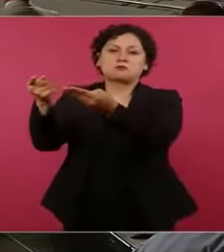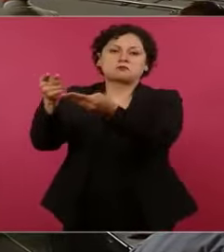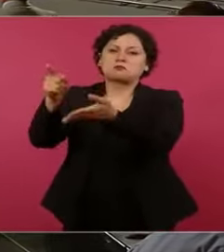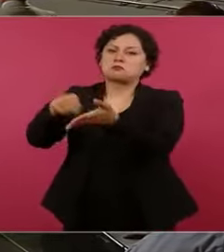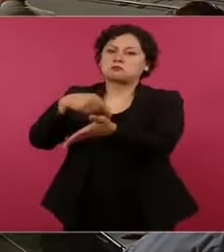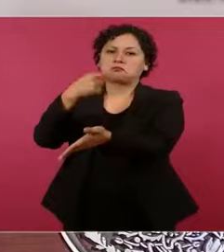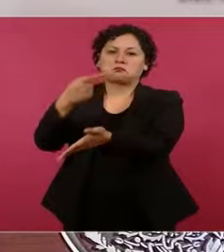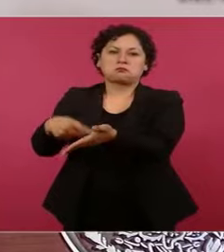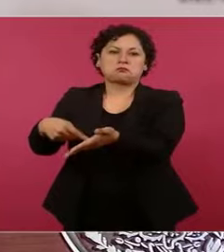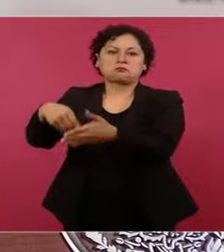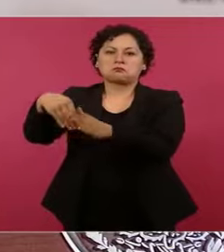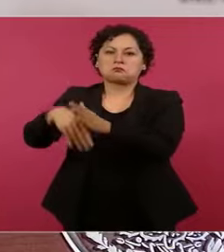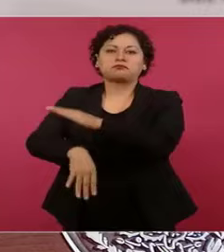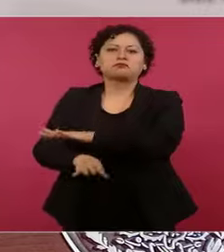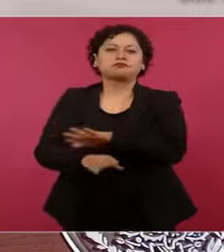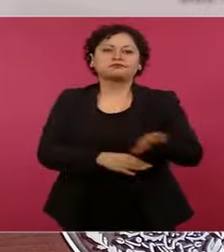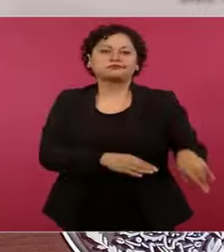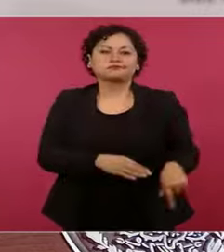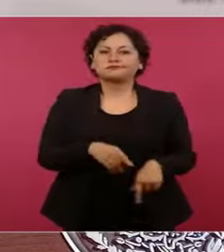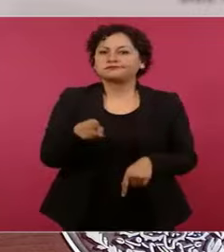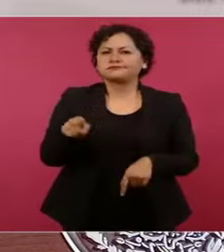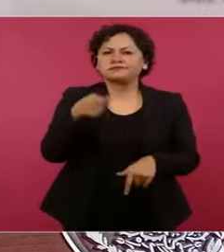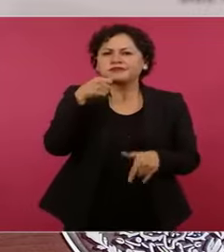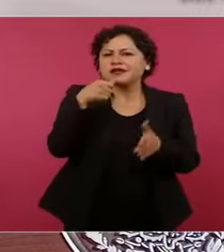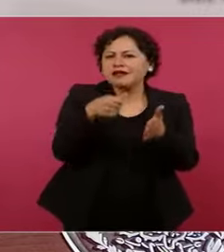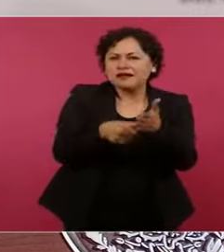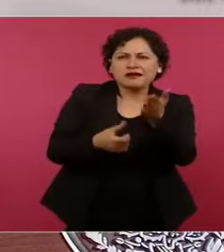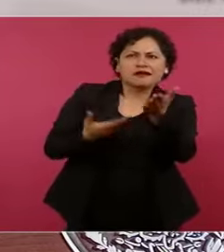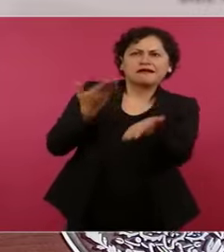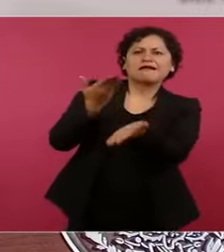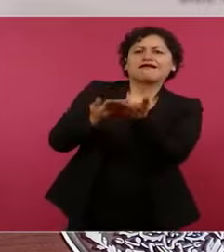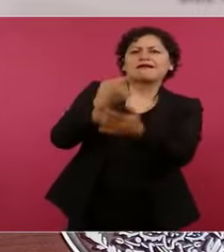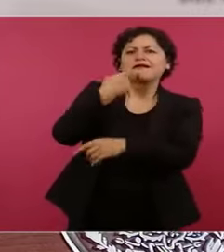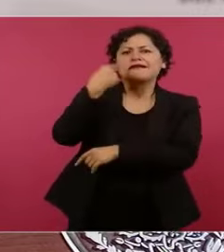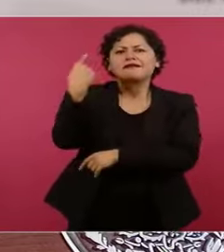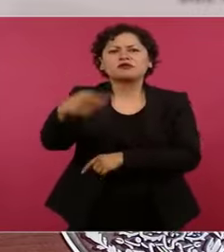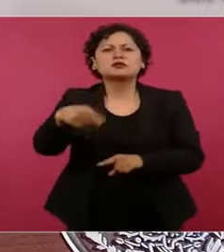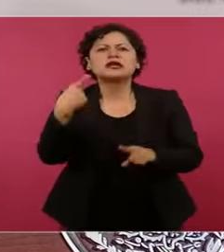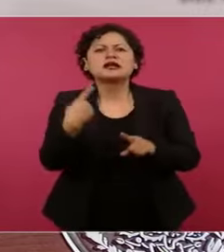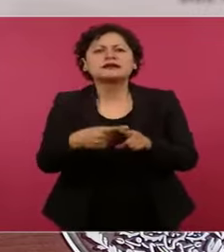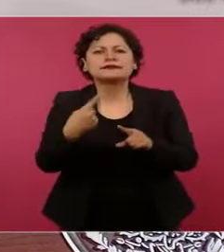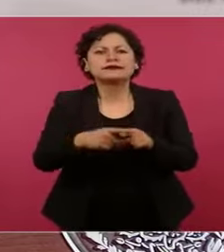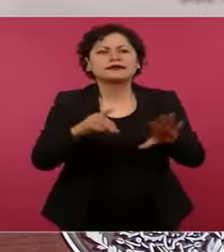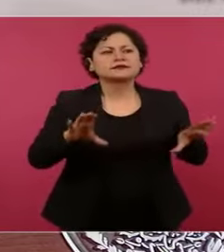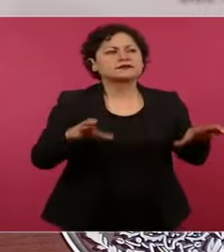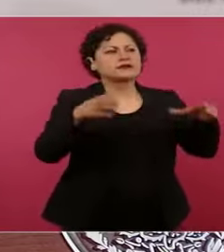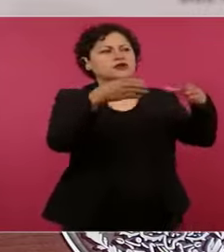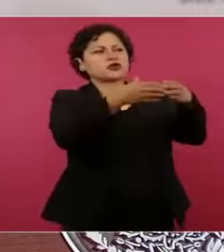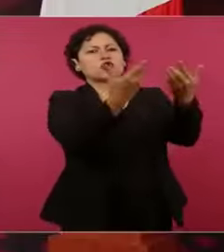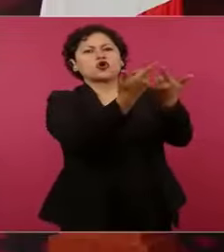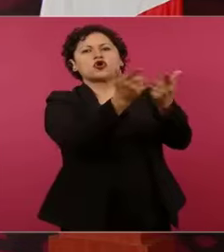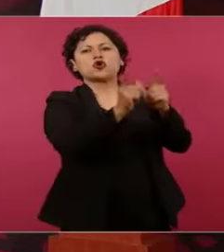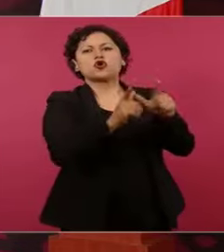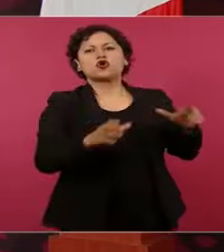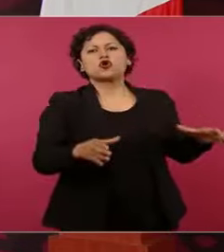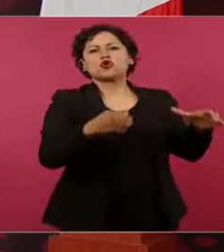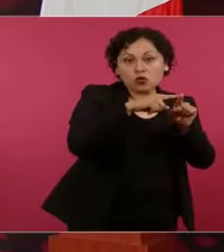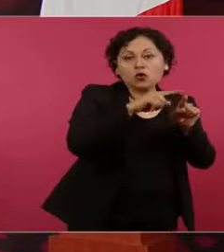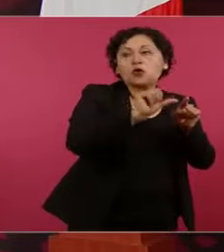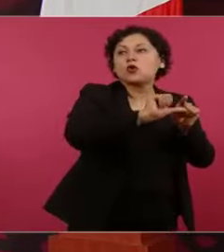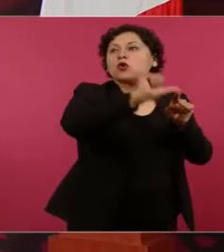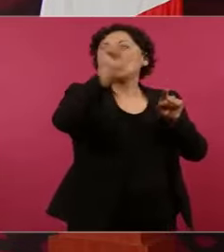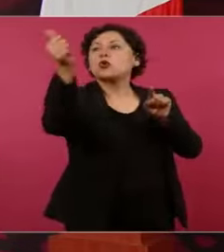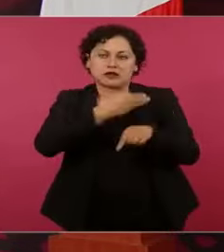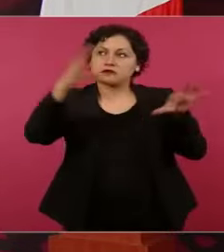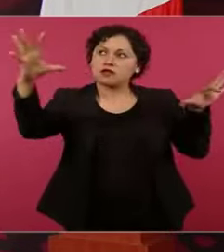el Bloque Conservador de México en alianza con el Bloque Conservador de Derecha